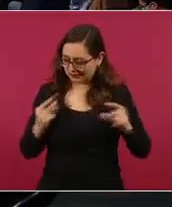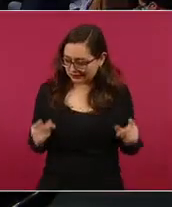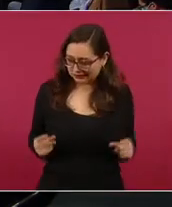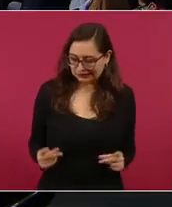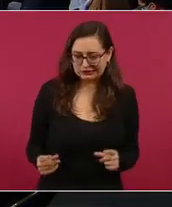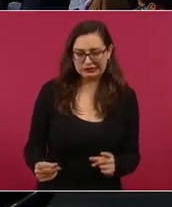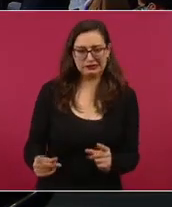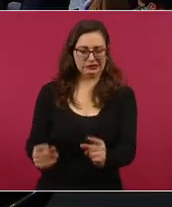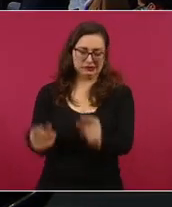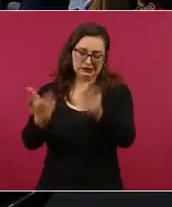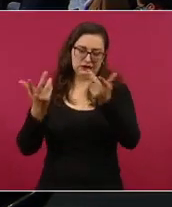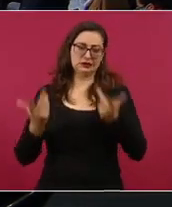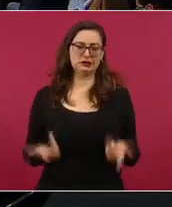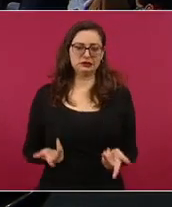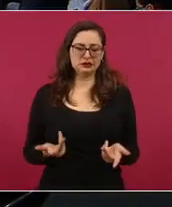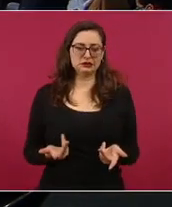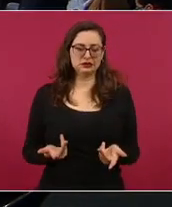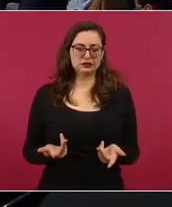desde